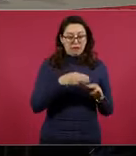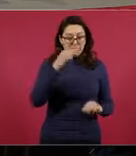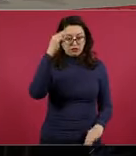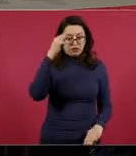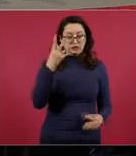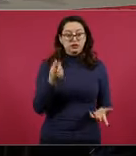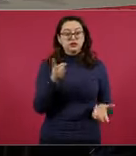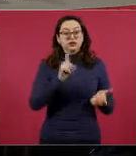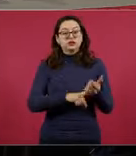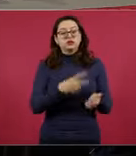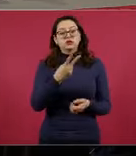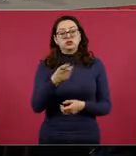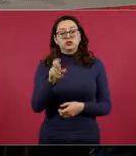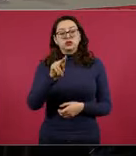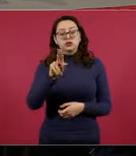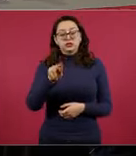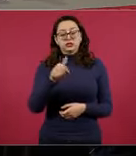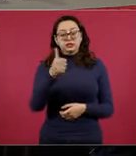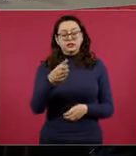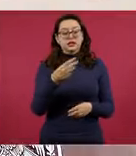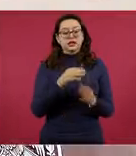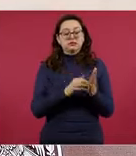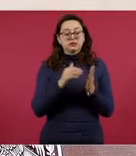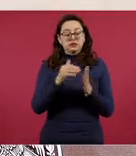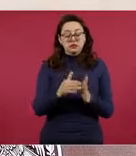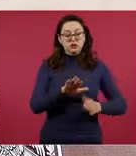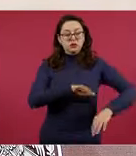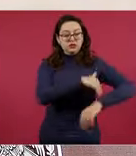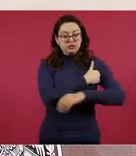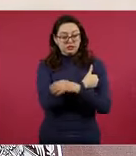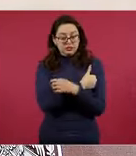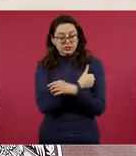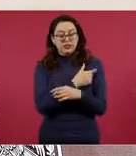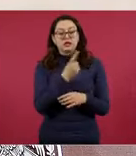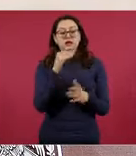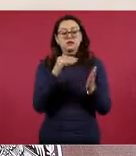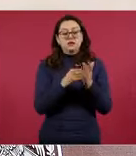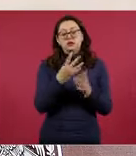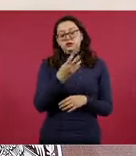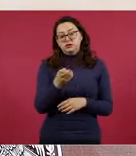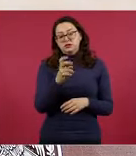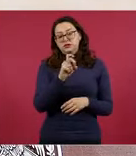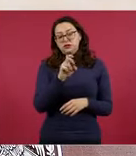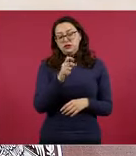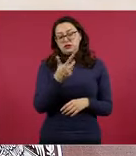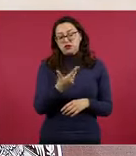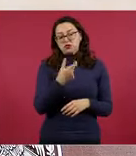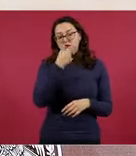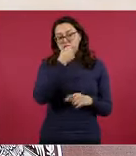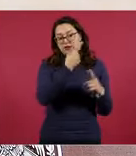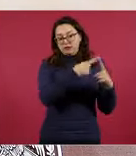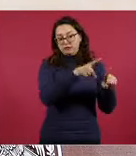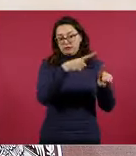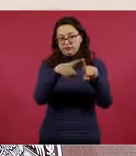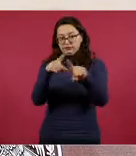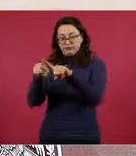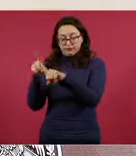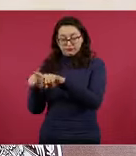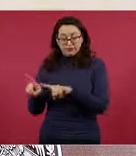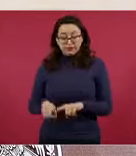albergar 286 millones de piezas y 1.438 claves. Sus áreas también